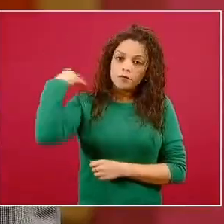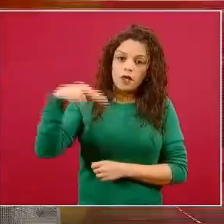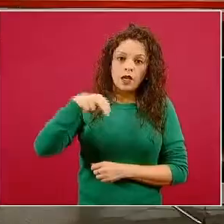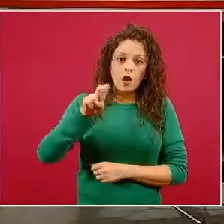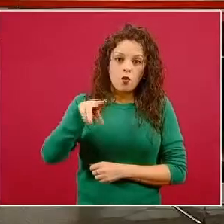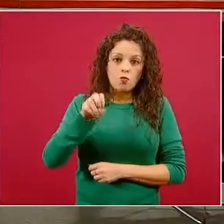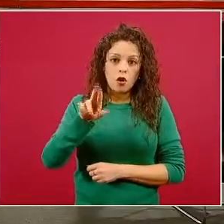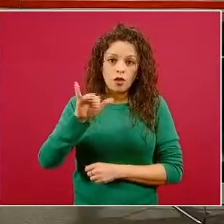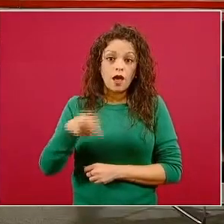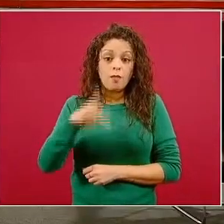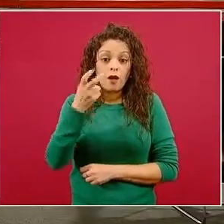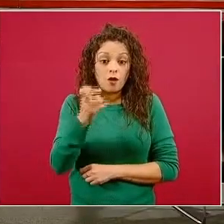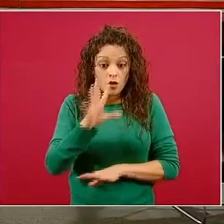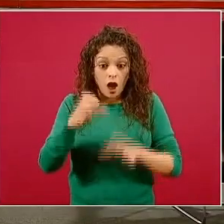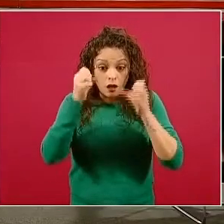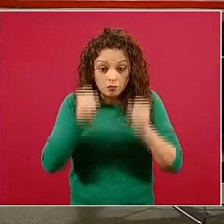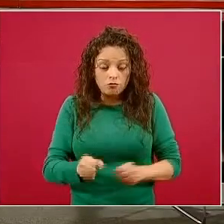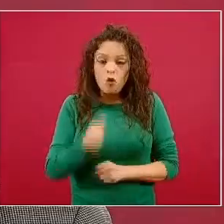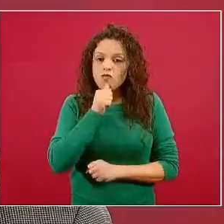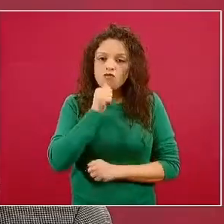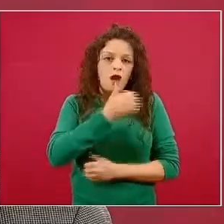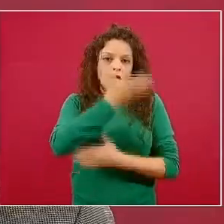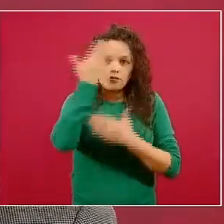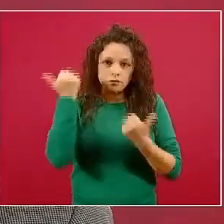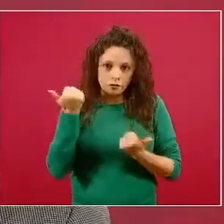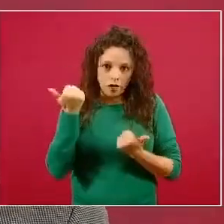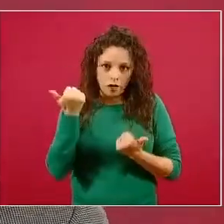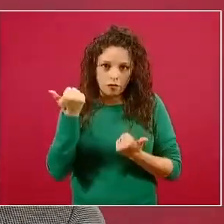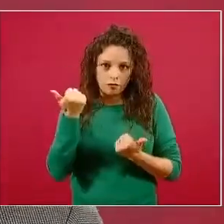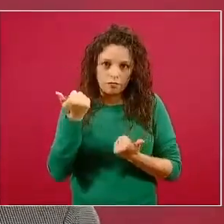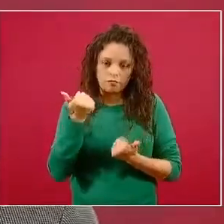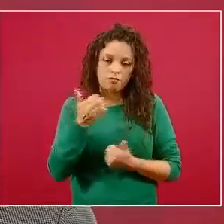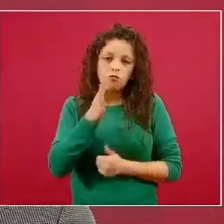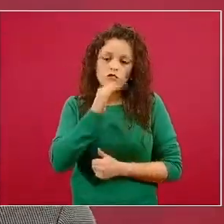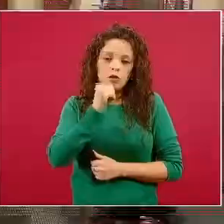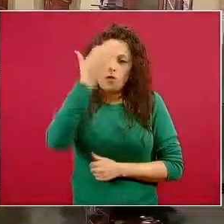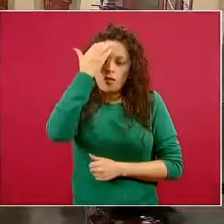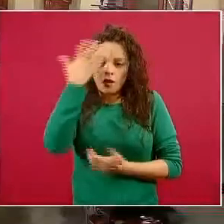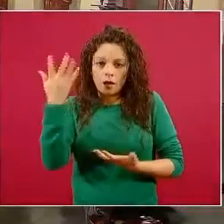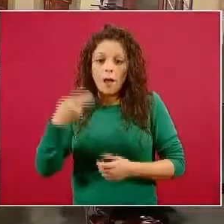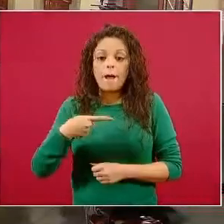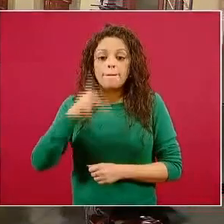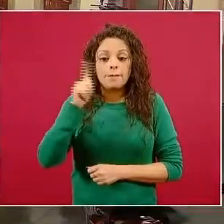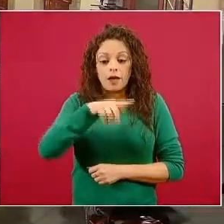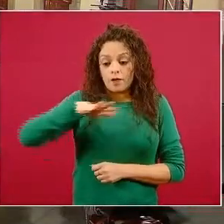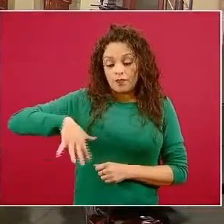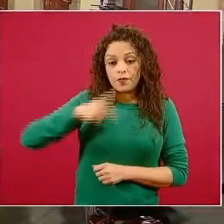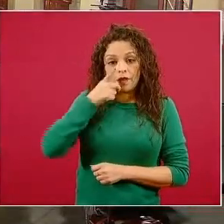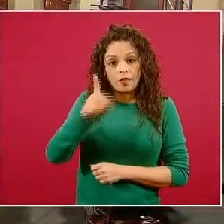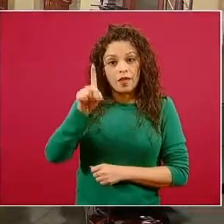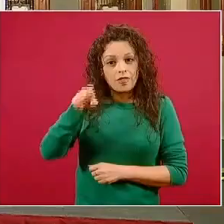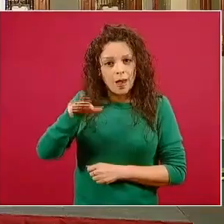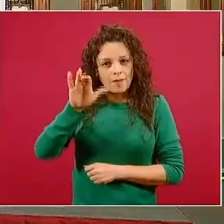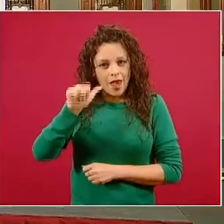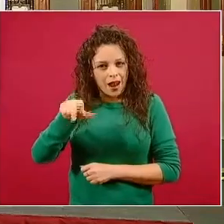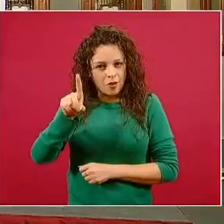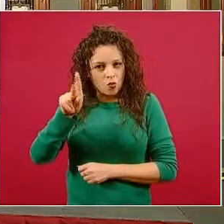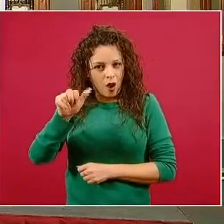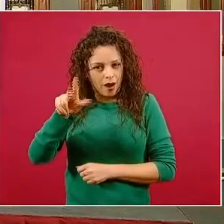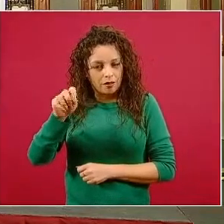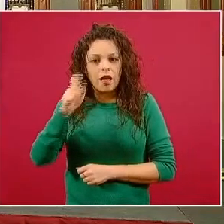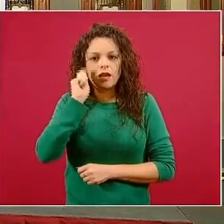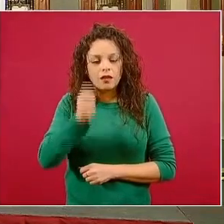conocer todavía. Y lo que es relevante, que ya lo señalaba Demián Duarte, es